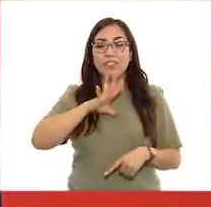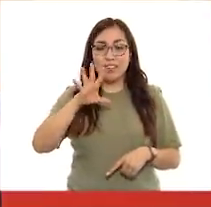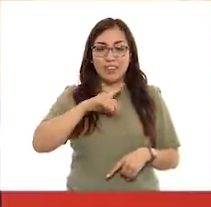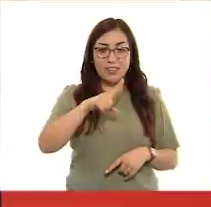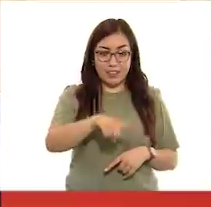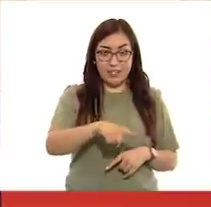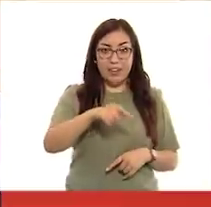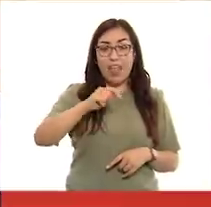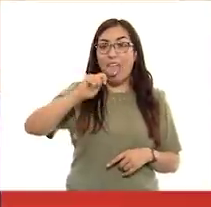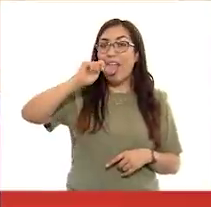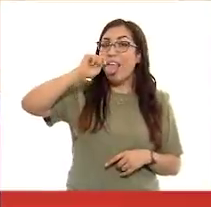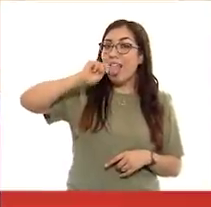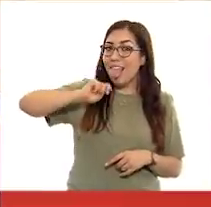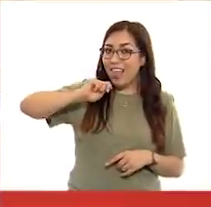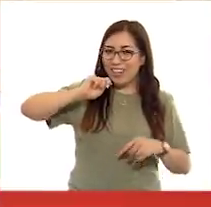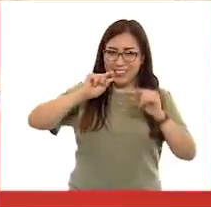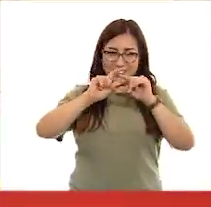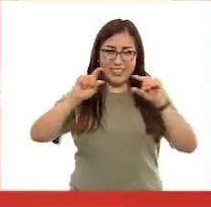abatelenguas,